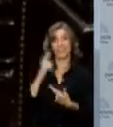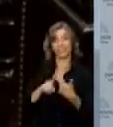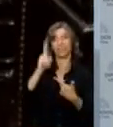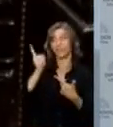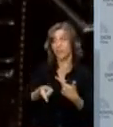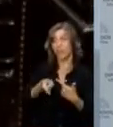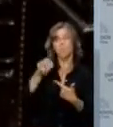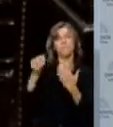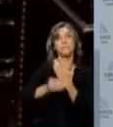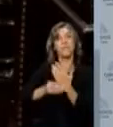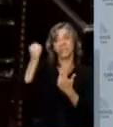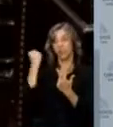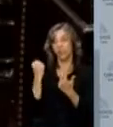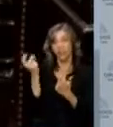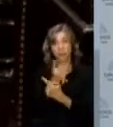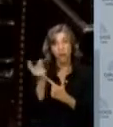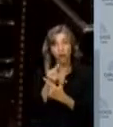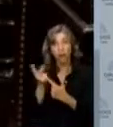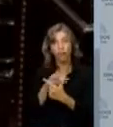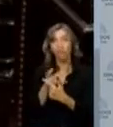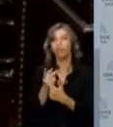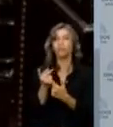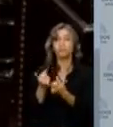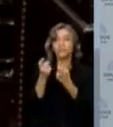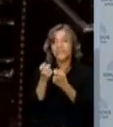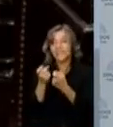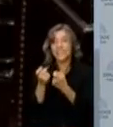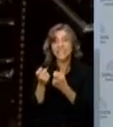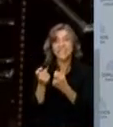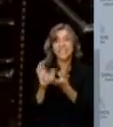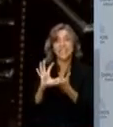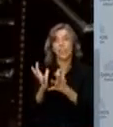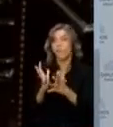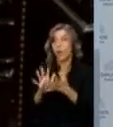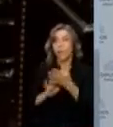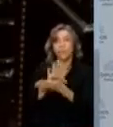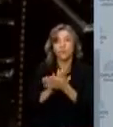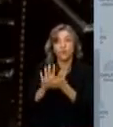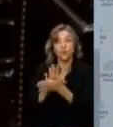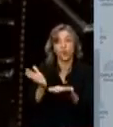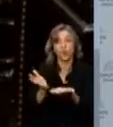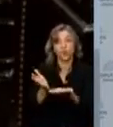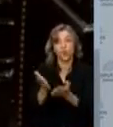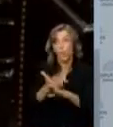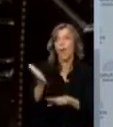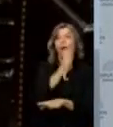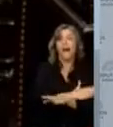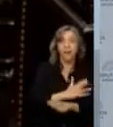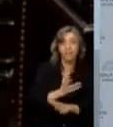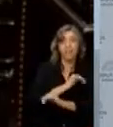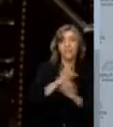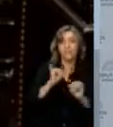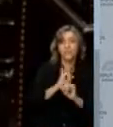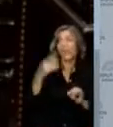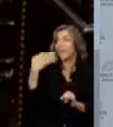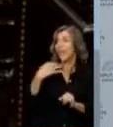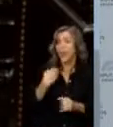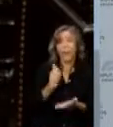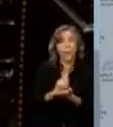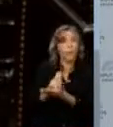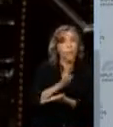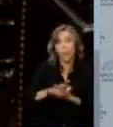del oficialismo pero también de la oposición pero también con críticas de Juntos por el cambio para evitar que el impuesto a las ganancias sea